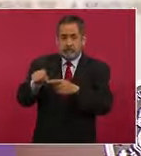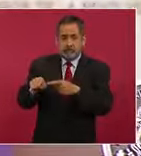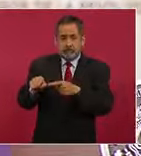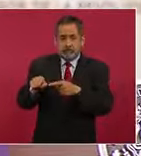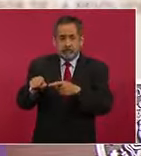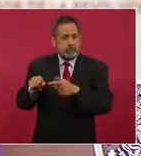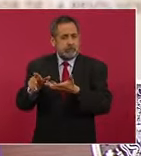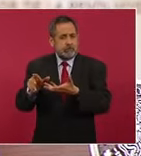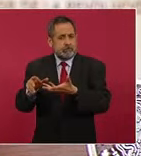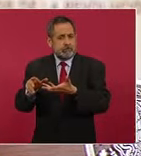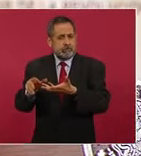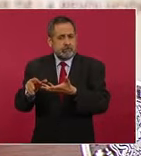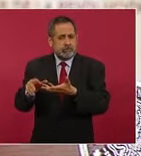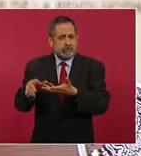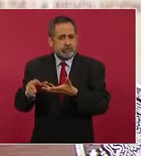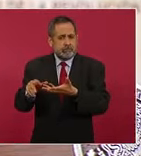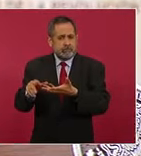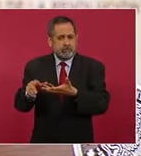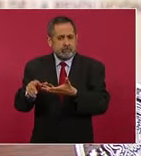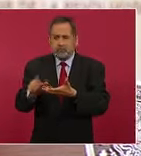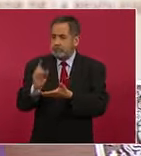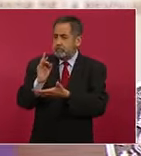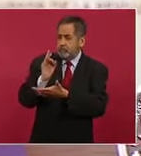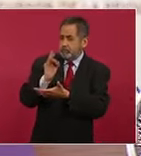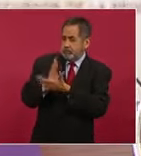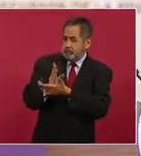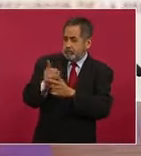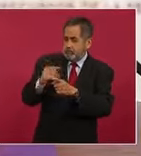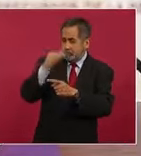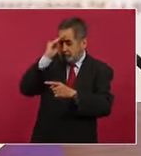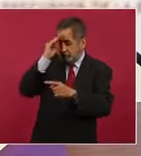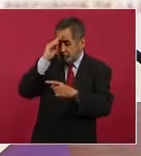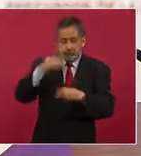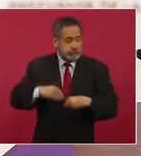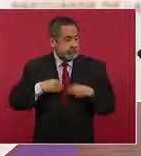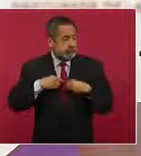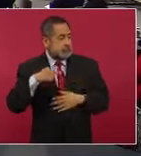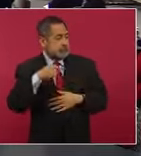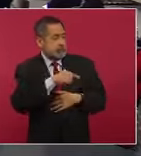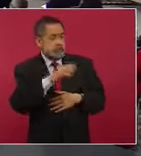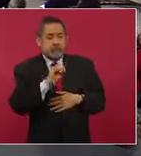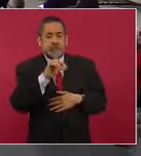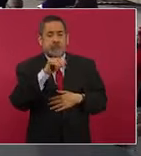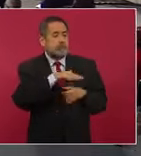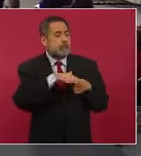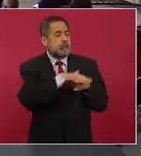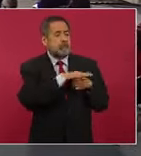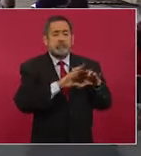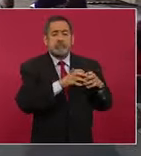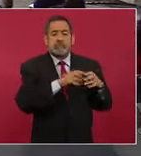utilizado por los que viven en las colonias